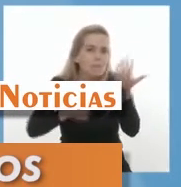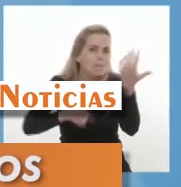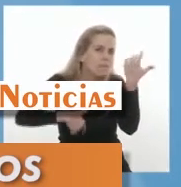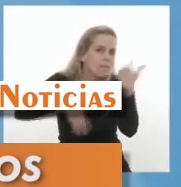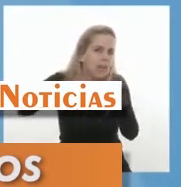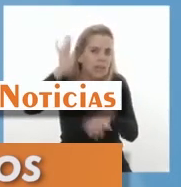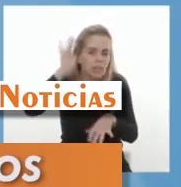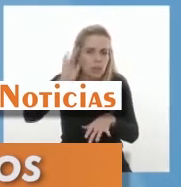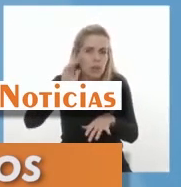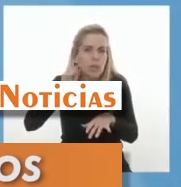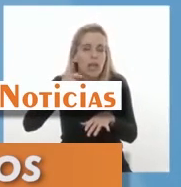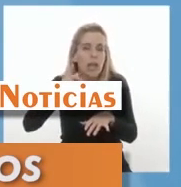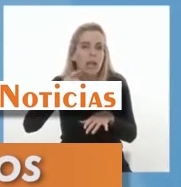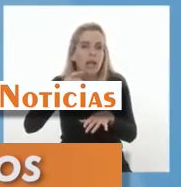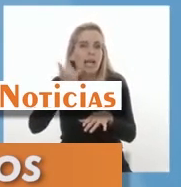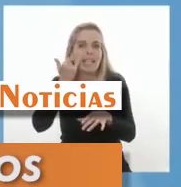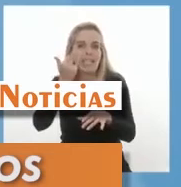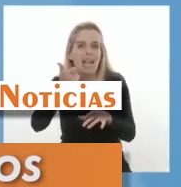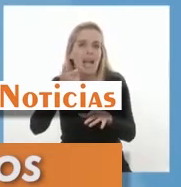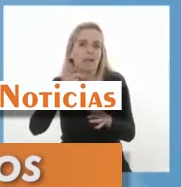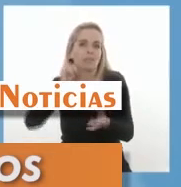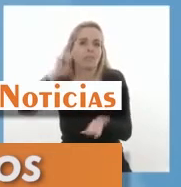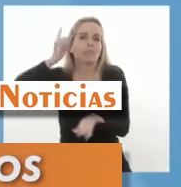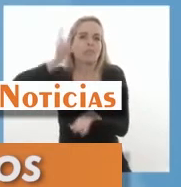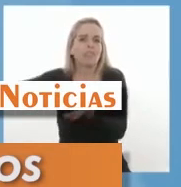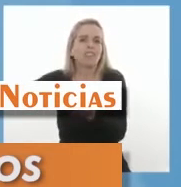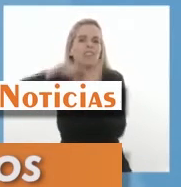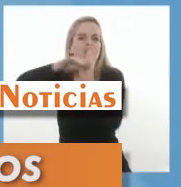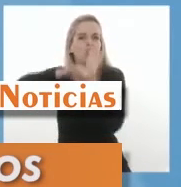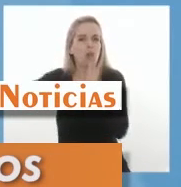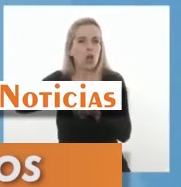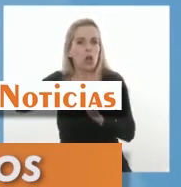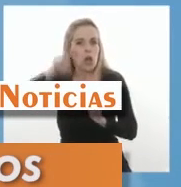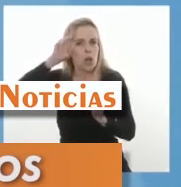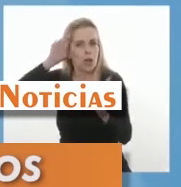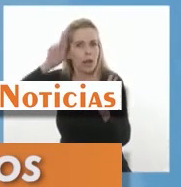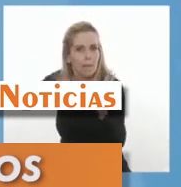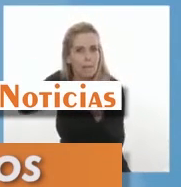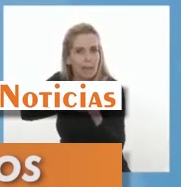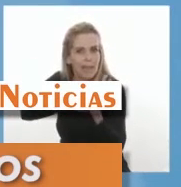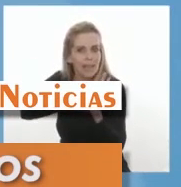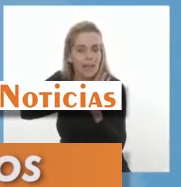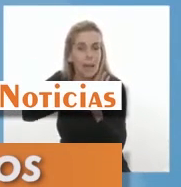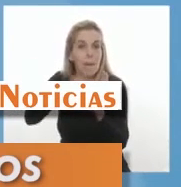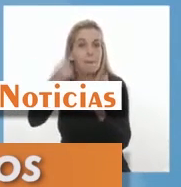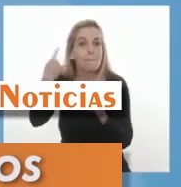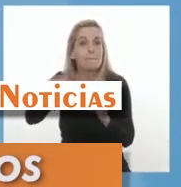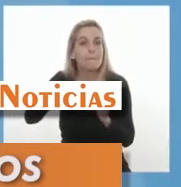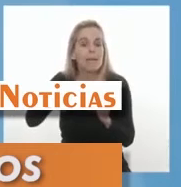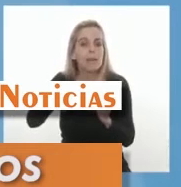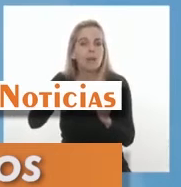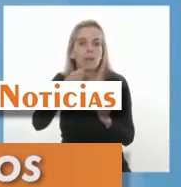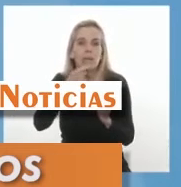que teníamos antes, los accesos de esa etapa no va a volver porque ahora depende de cada uno de nosotros. Minimicemos la salida, yo sé que es re